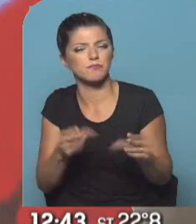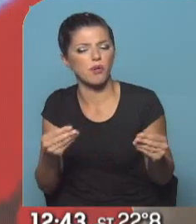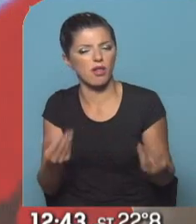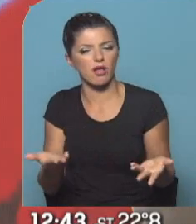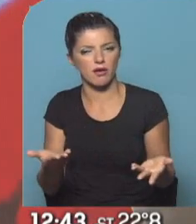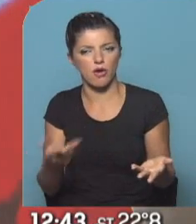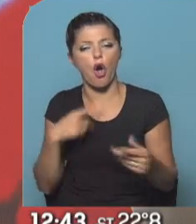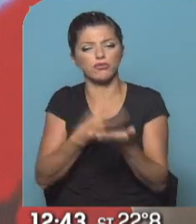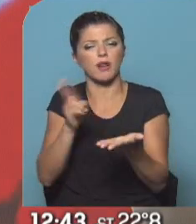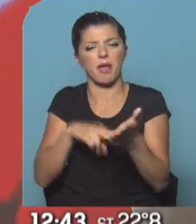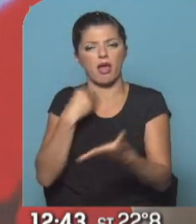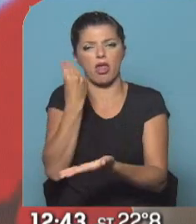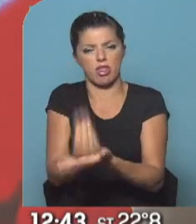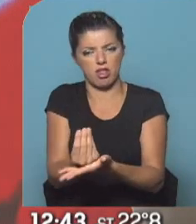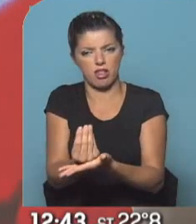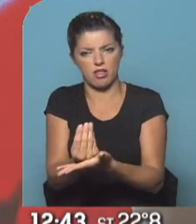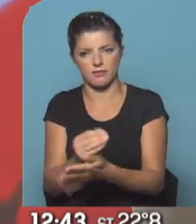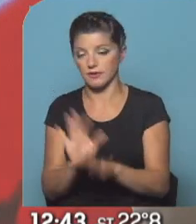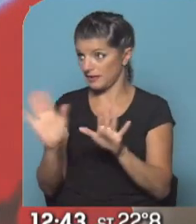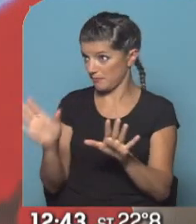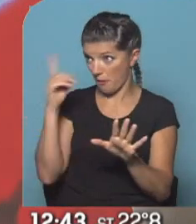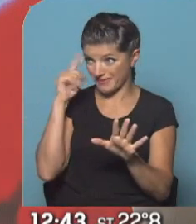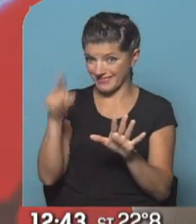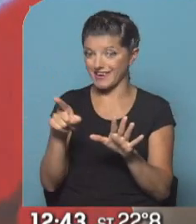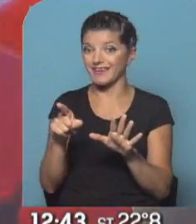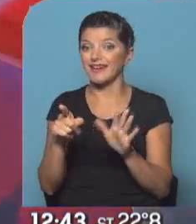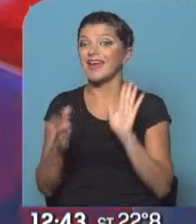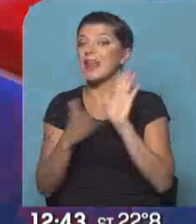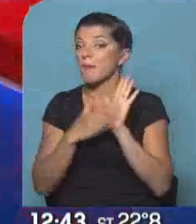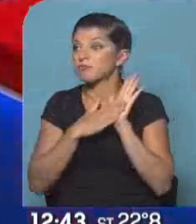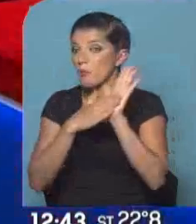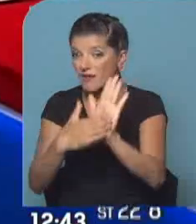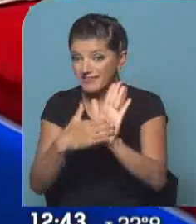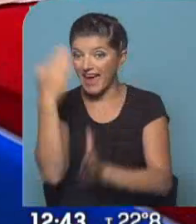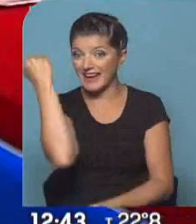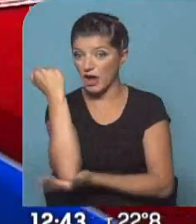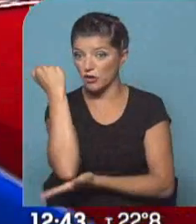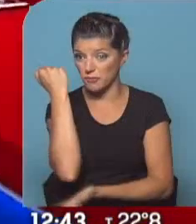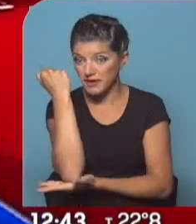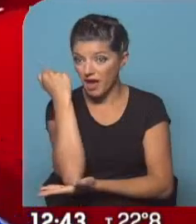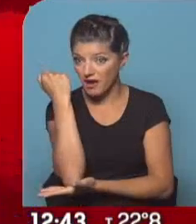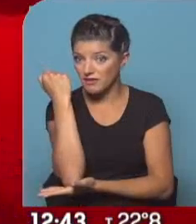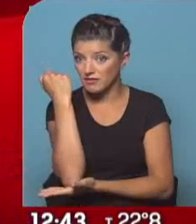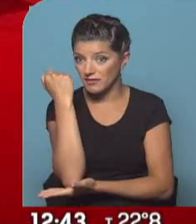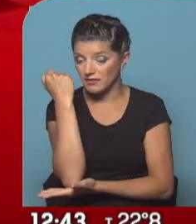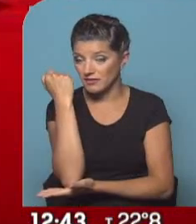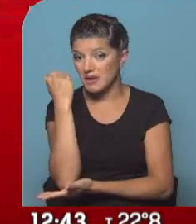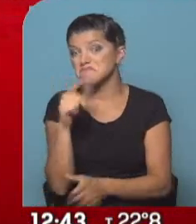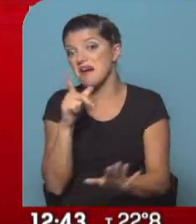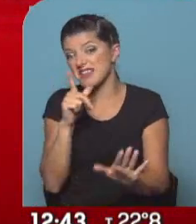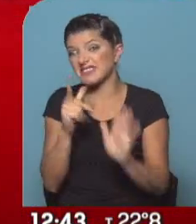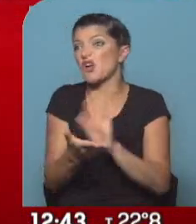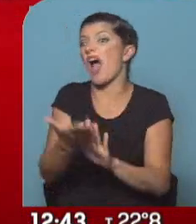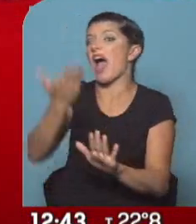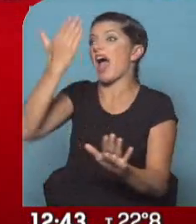además en la propuesta económica no presenta demasiadas novedades con lo que fue su mandato, su